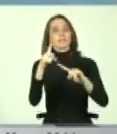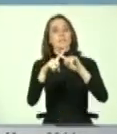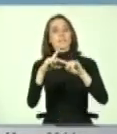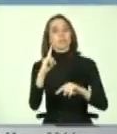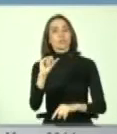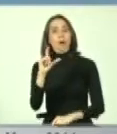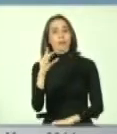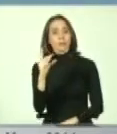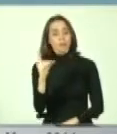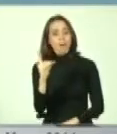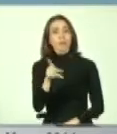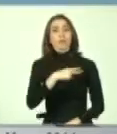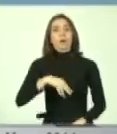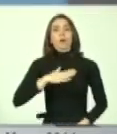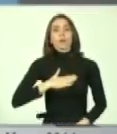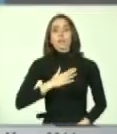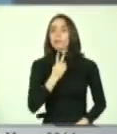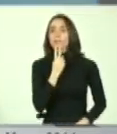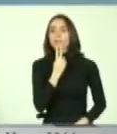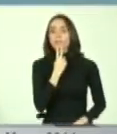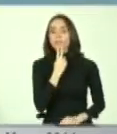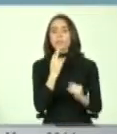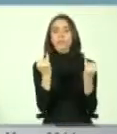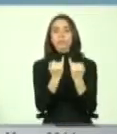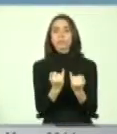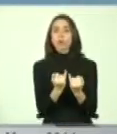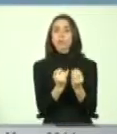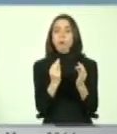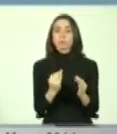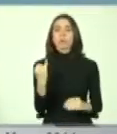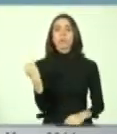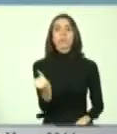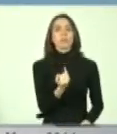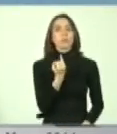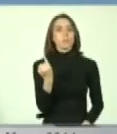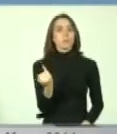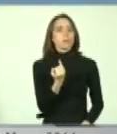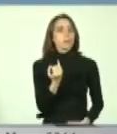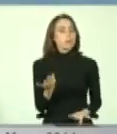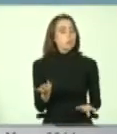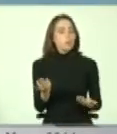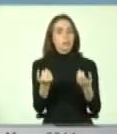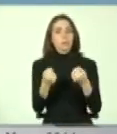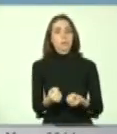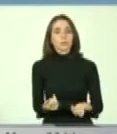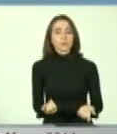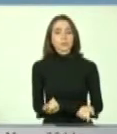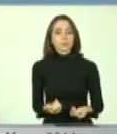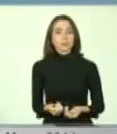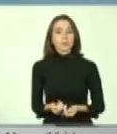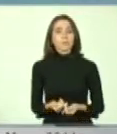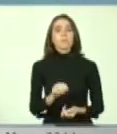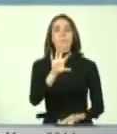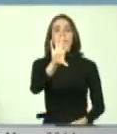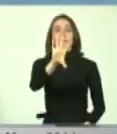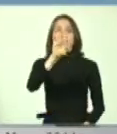queremos vivir de la forma más independiente posible elegir